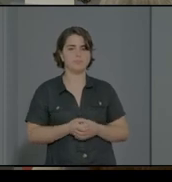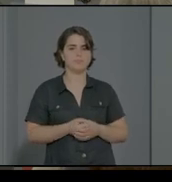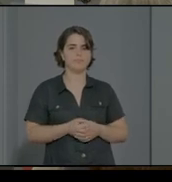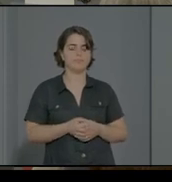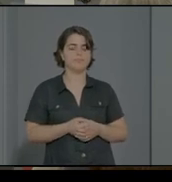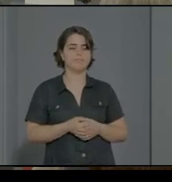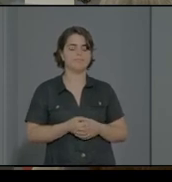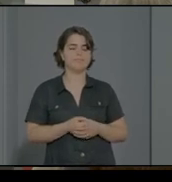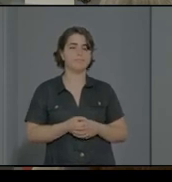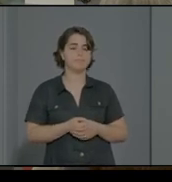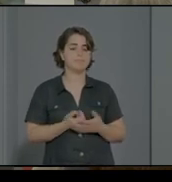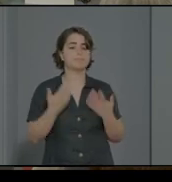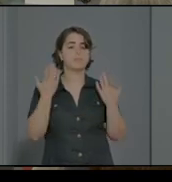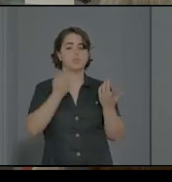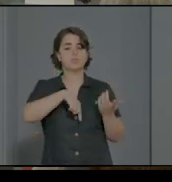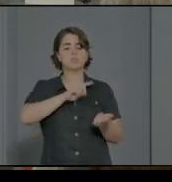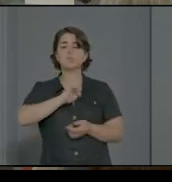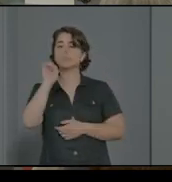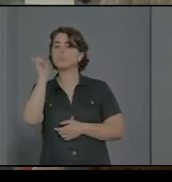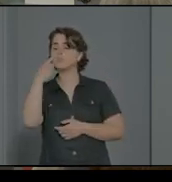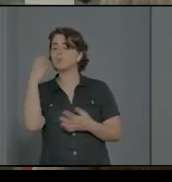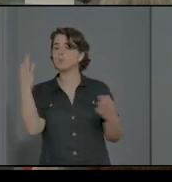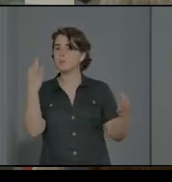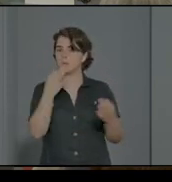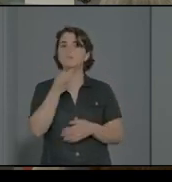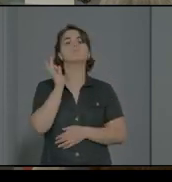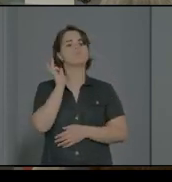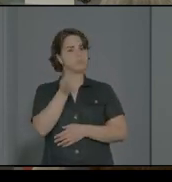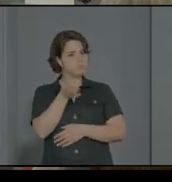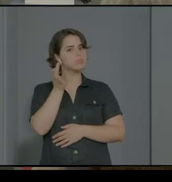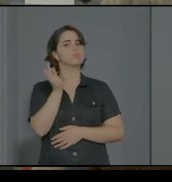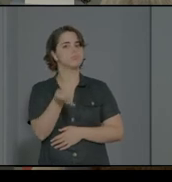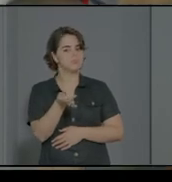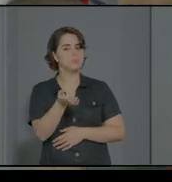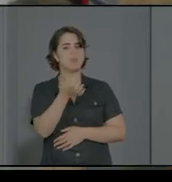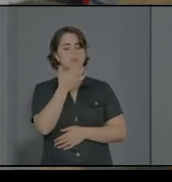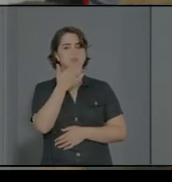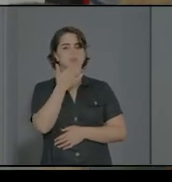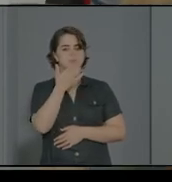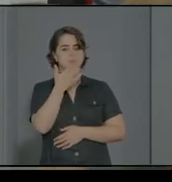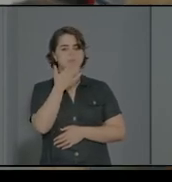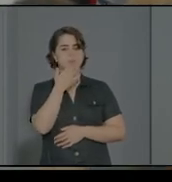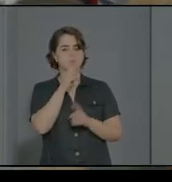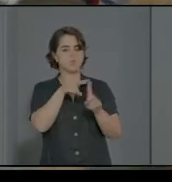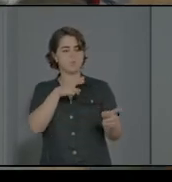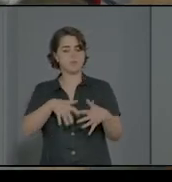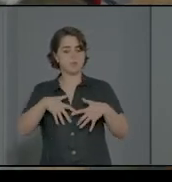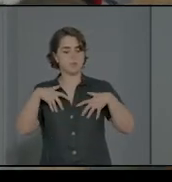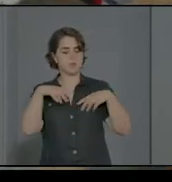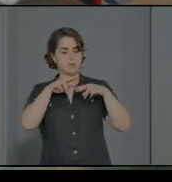Y lo que descubrimos es que efectivamente, cuando analizamos la valencia emocional, vemos